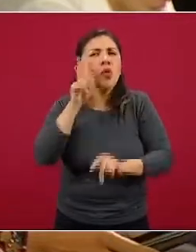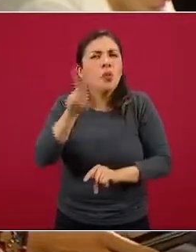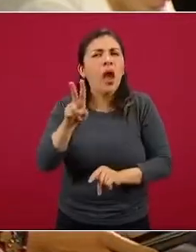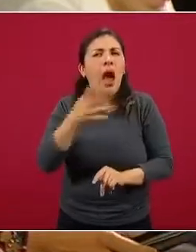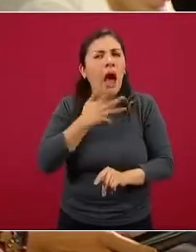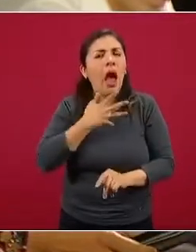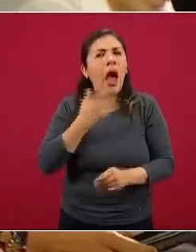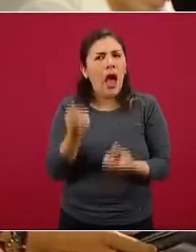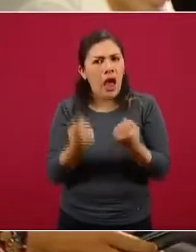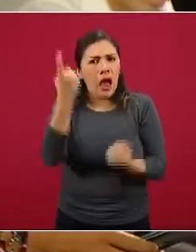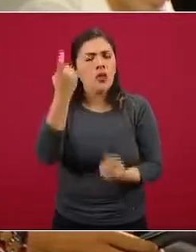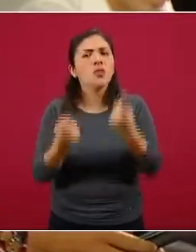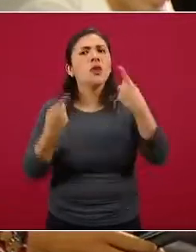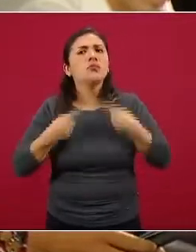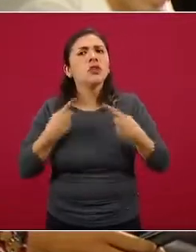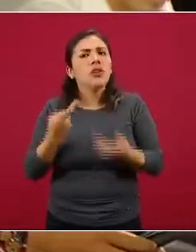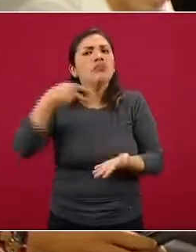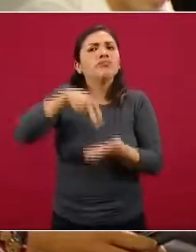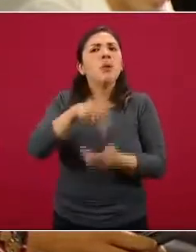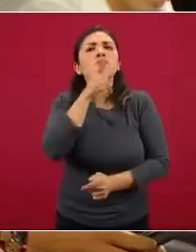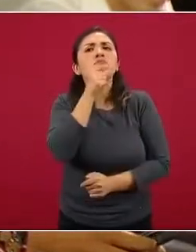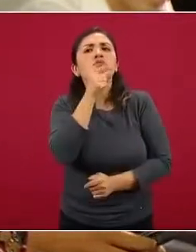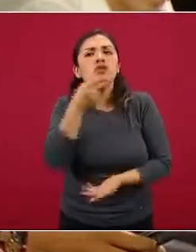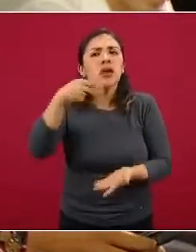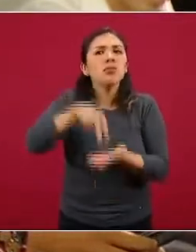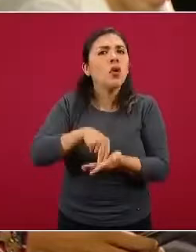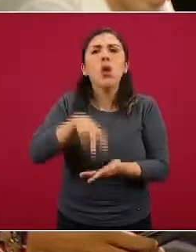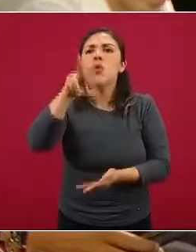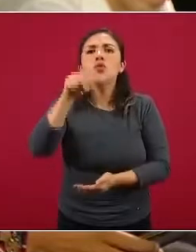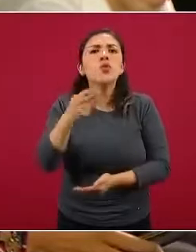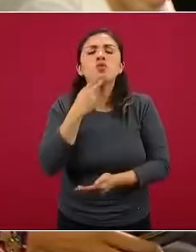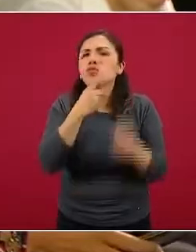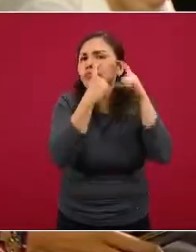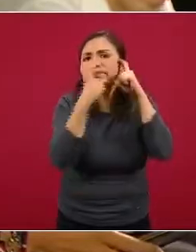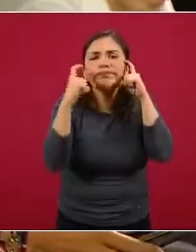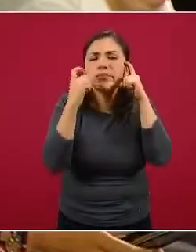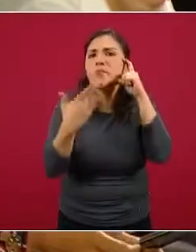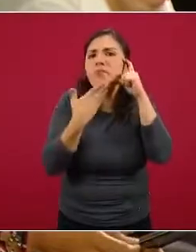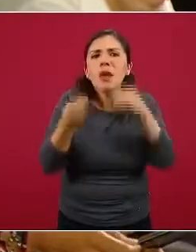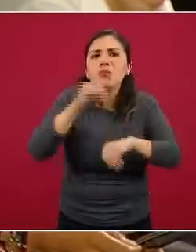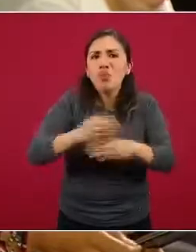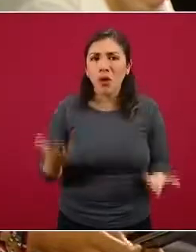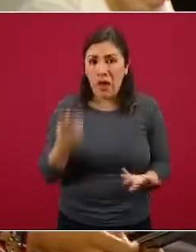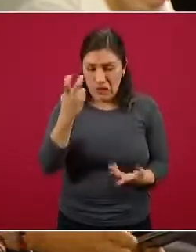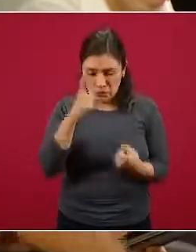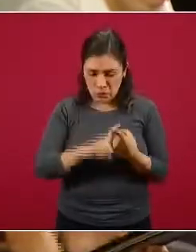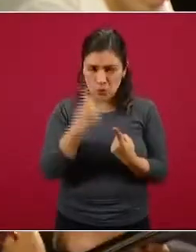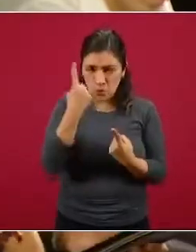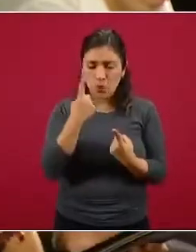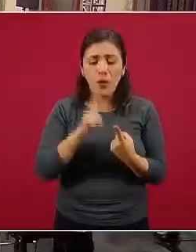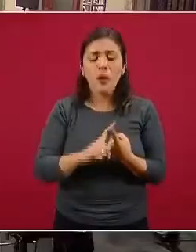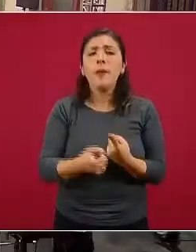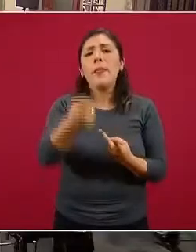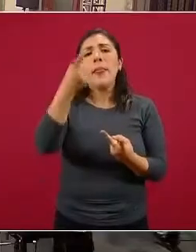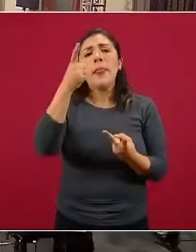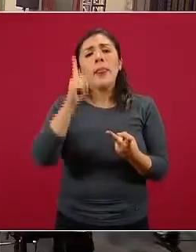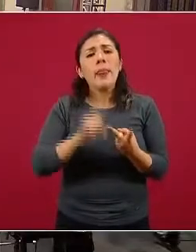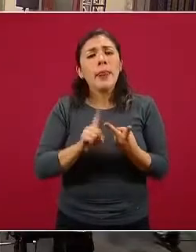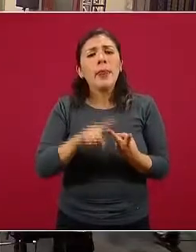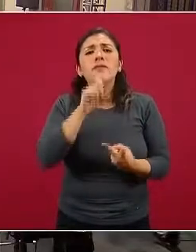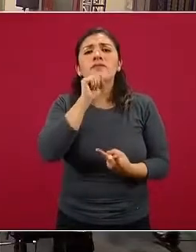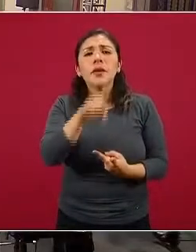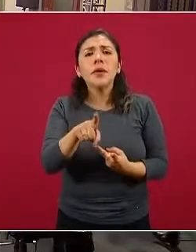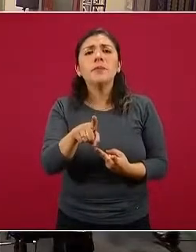ahí elementos de la Secretaría de Seguridad Pública sin el uso adecuado del cubrebocas. Eso sería uno. Y bueno,